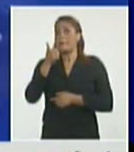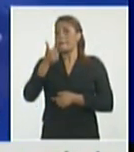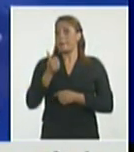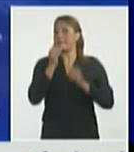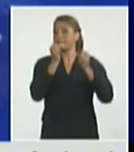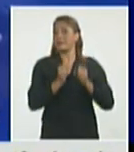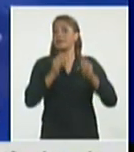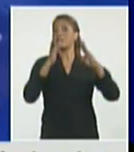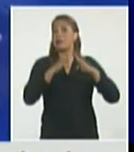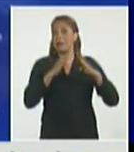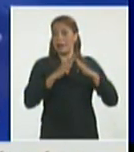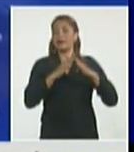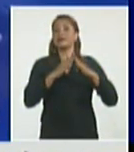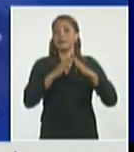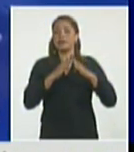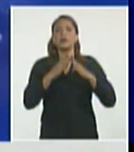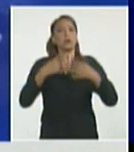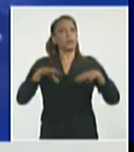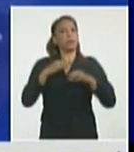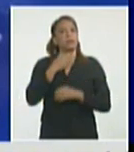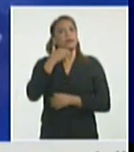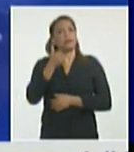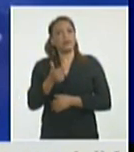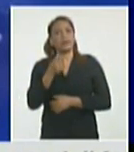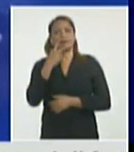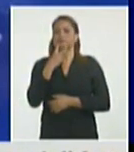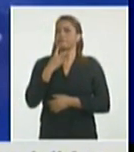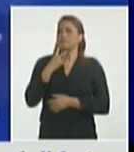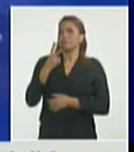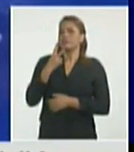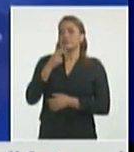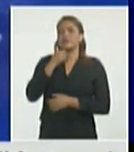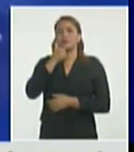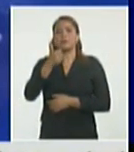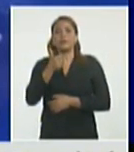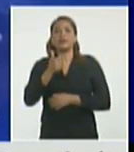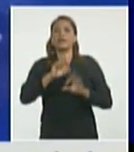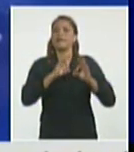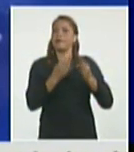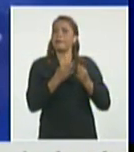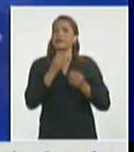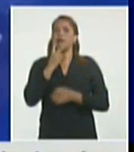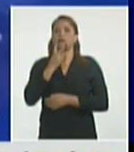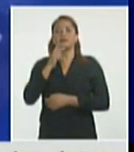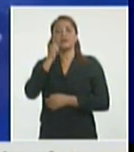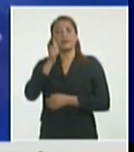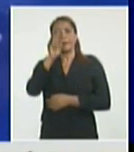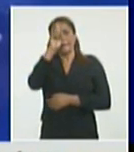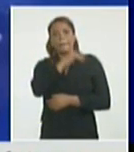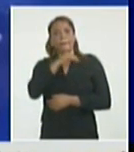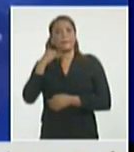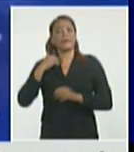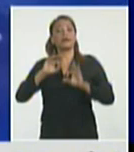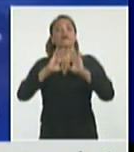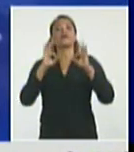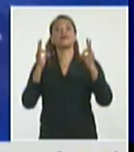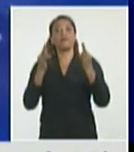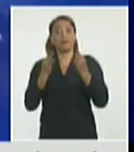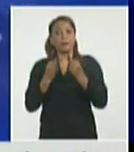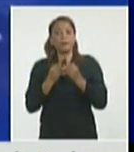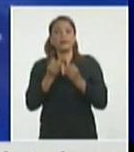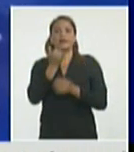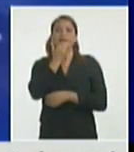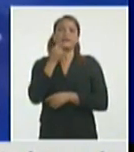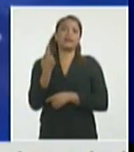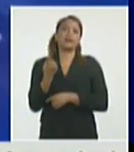domicilio, con condiciones, con una atención por su familia y por su médico de familia, pues realmente puedan evitar que